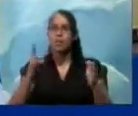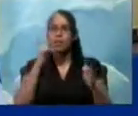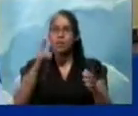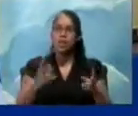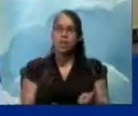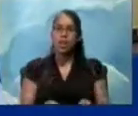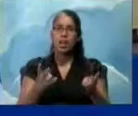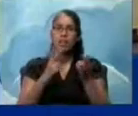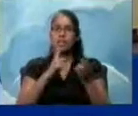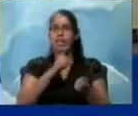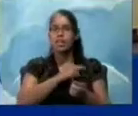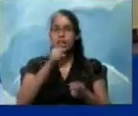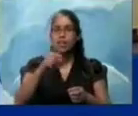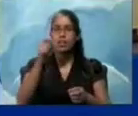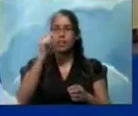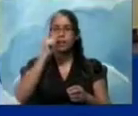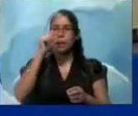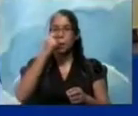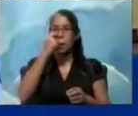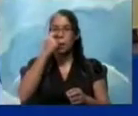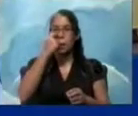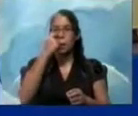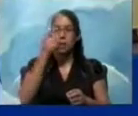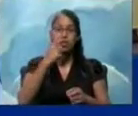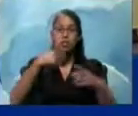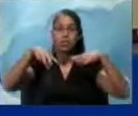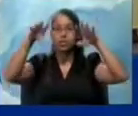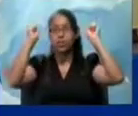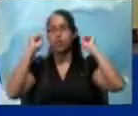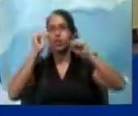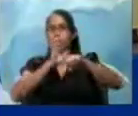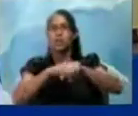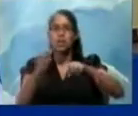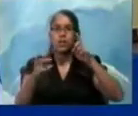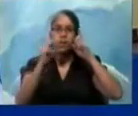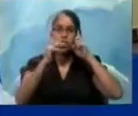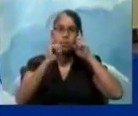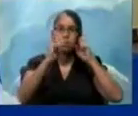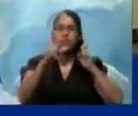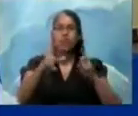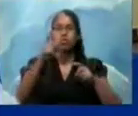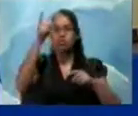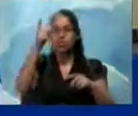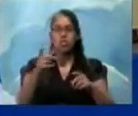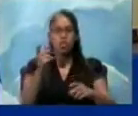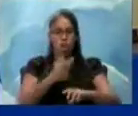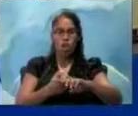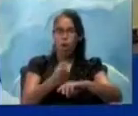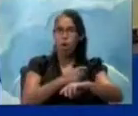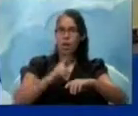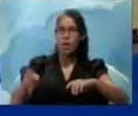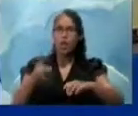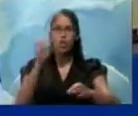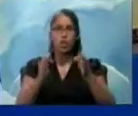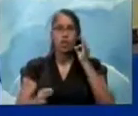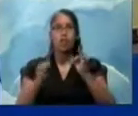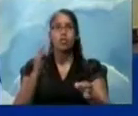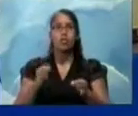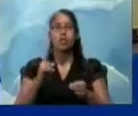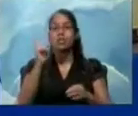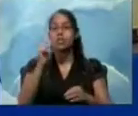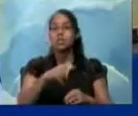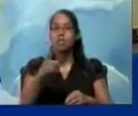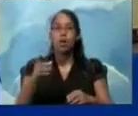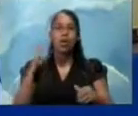de ese hombre y no entendemos por qué Pilato, siendo el gobernador y siendo el juez, si no